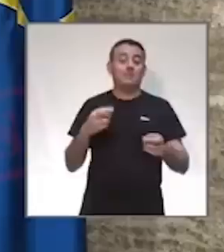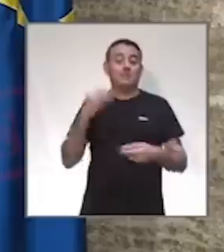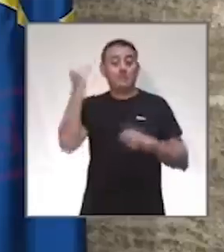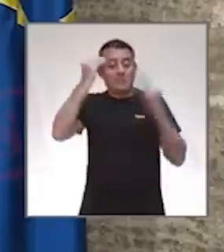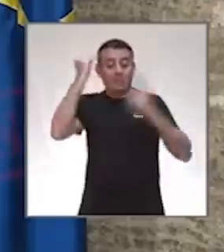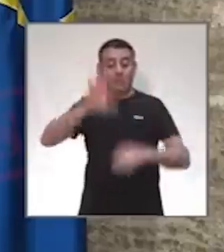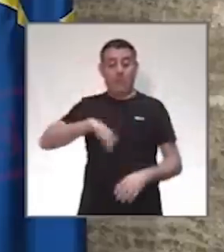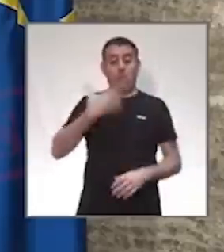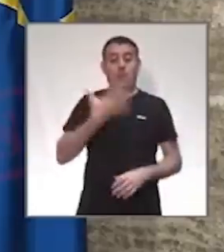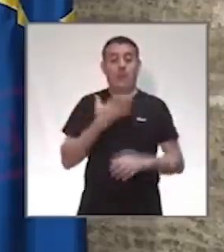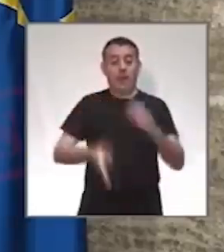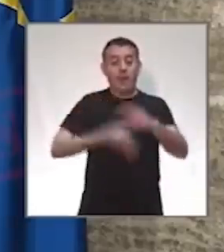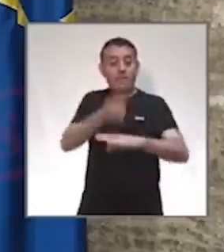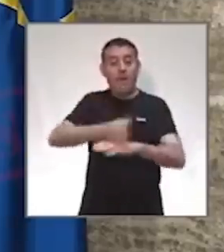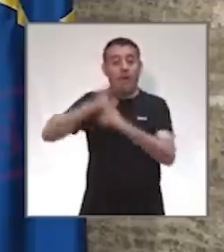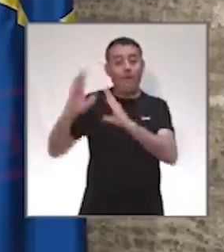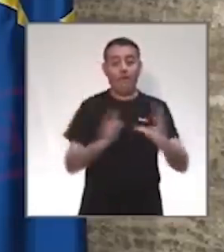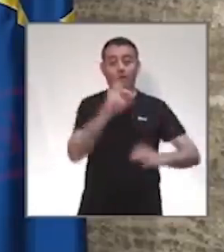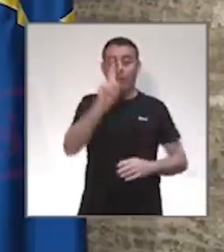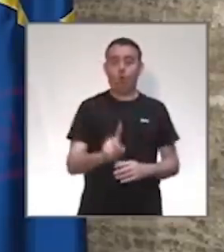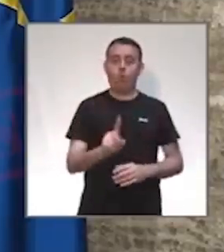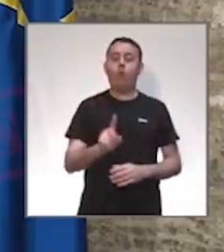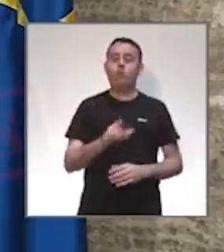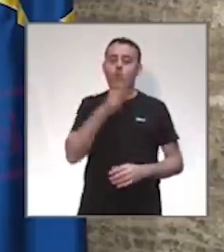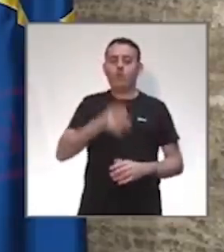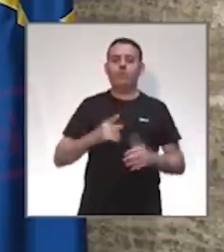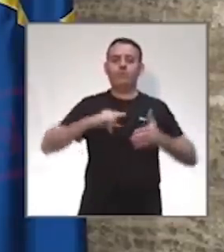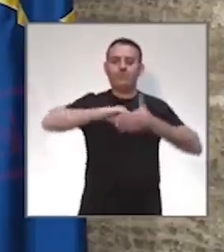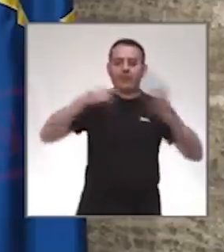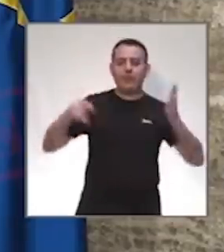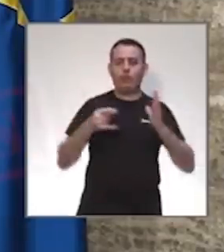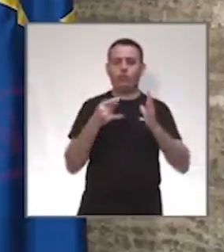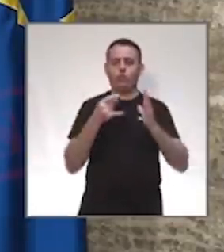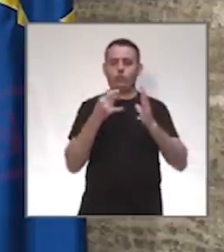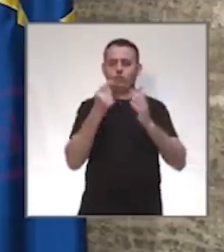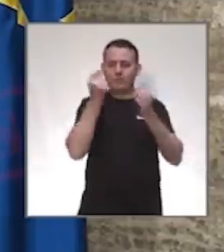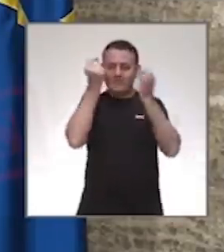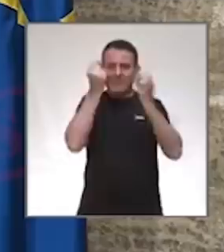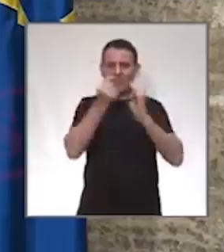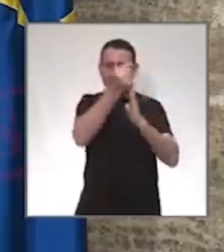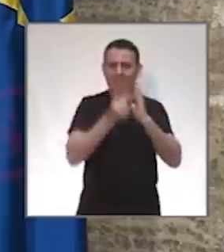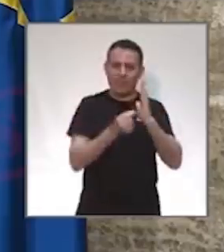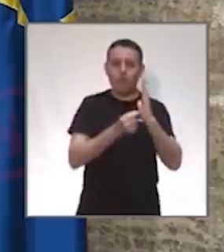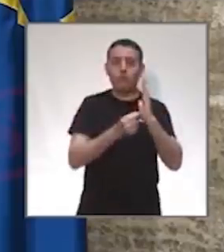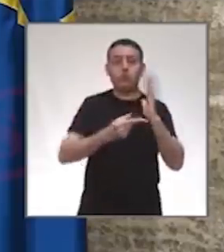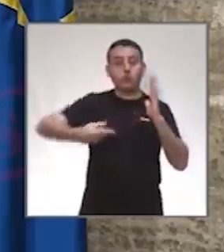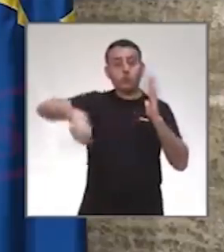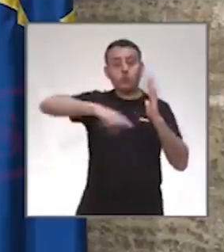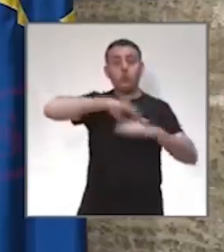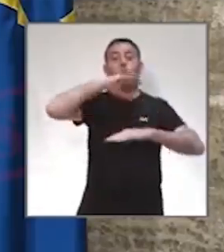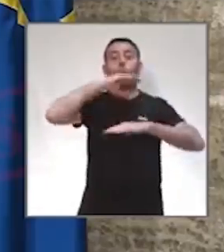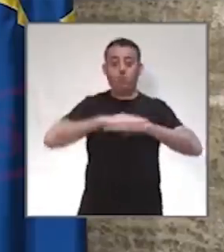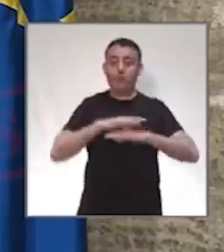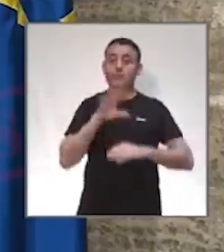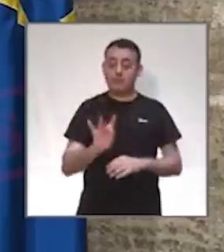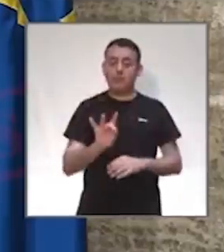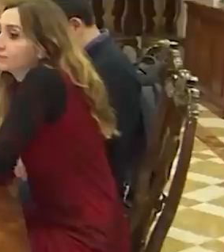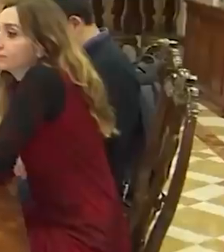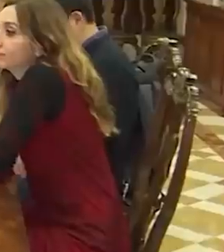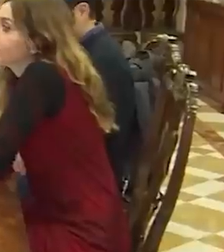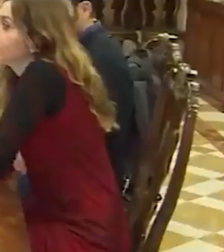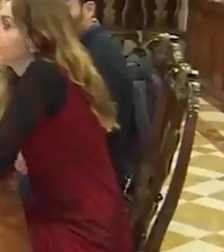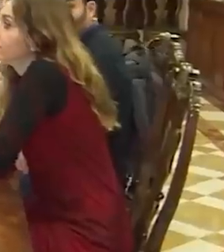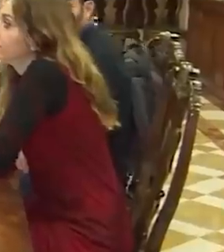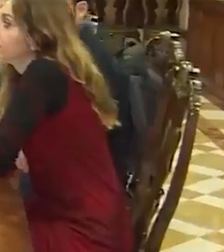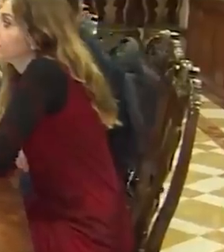de inseguridad del gobierno de España del señor Sánchez con el tema del turismo, que si se abrían las fronteras el 22 de junio, y al cabo de una